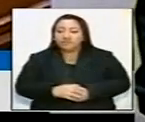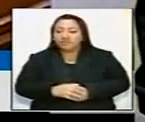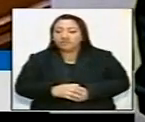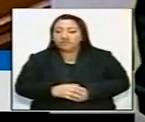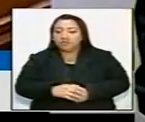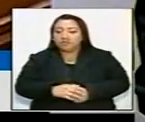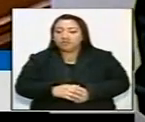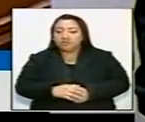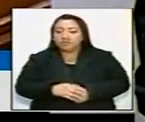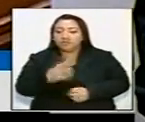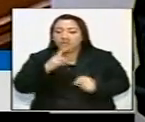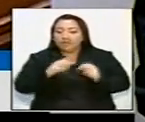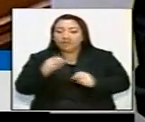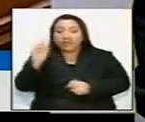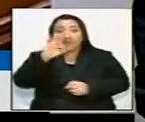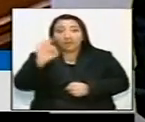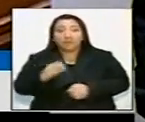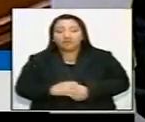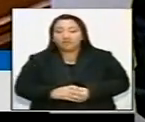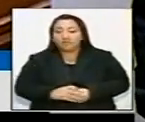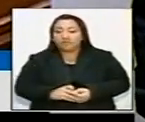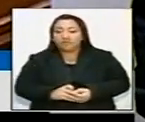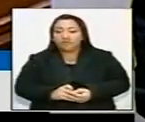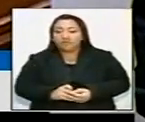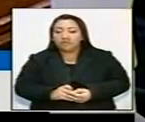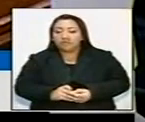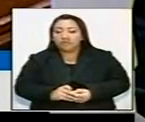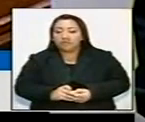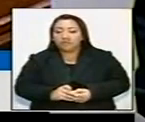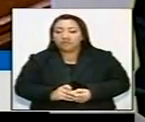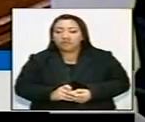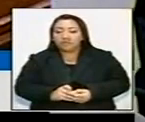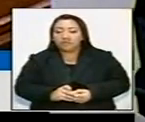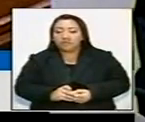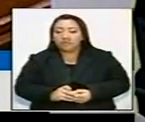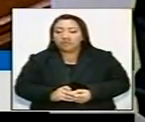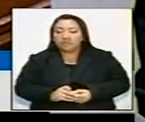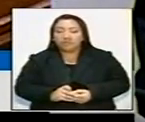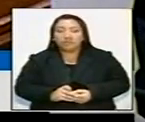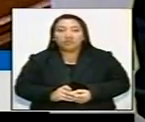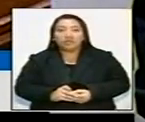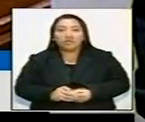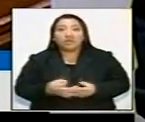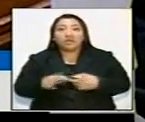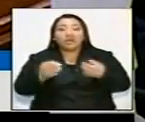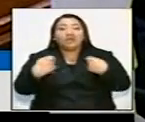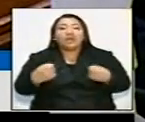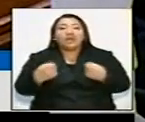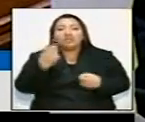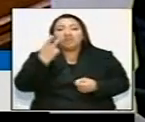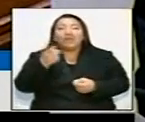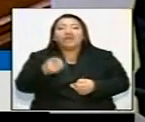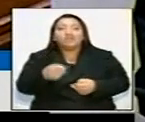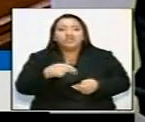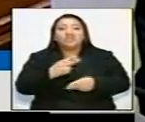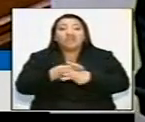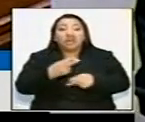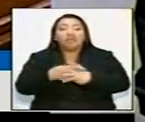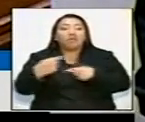Tenemos que revisar las cifras, tenemos que revisar la calidad de nuestro gasto. Eso es